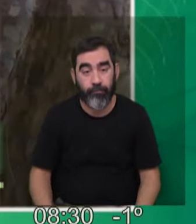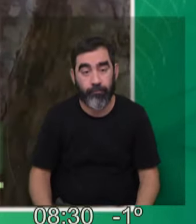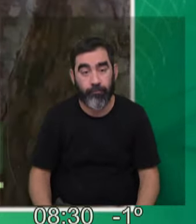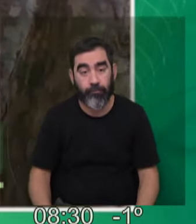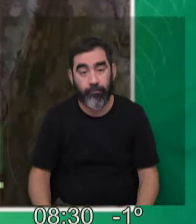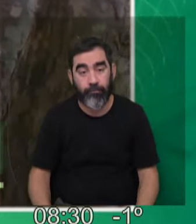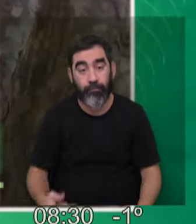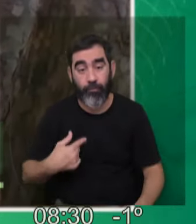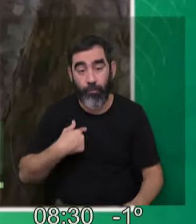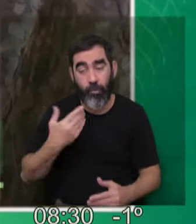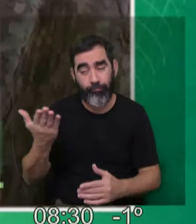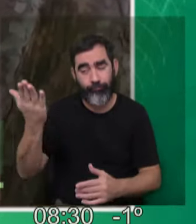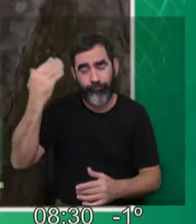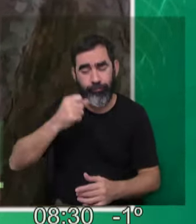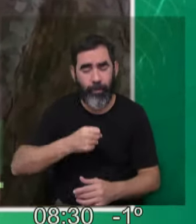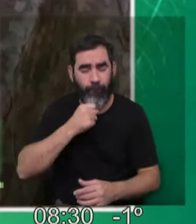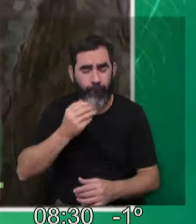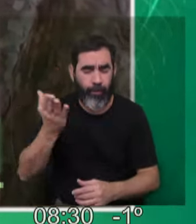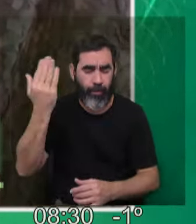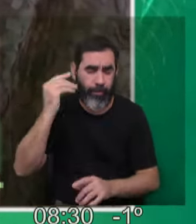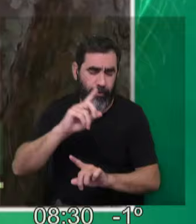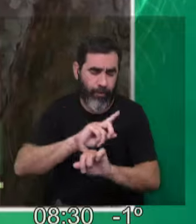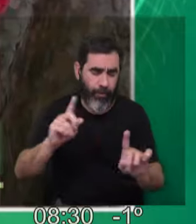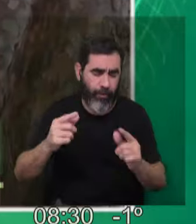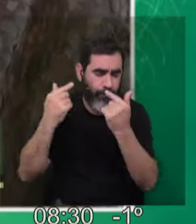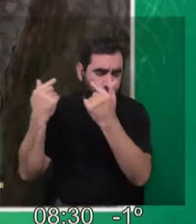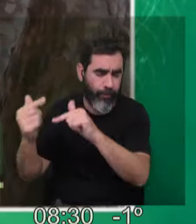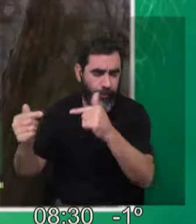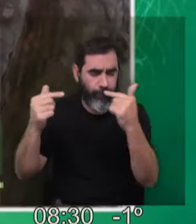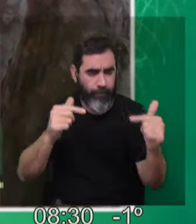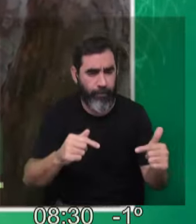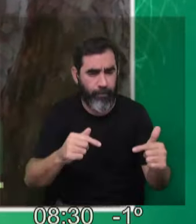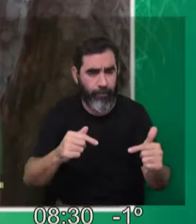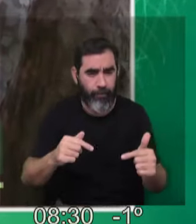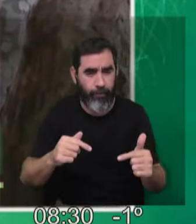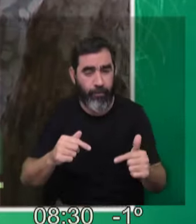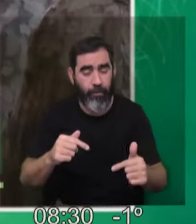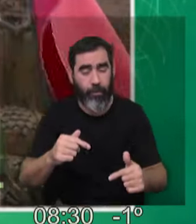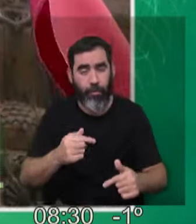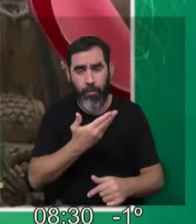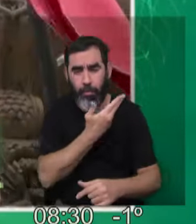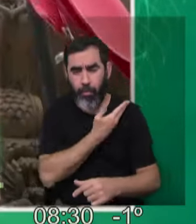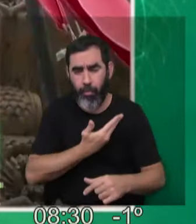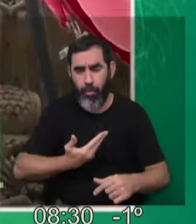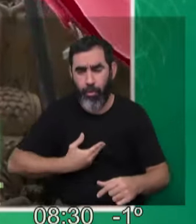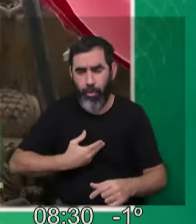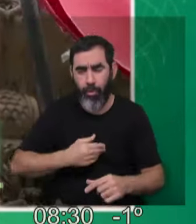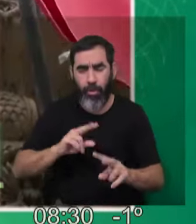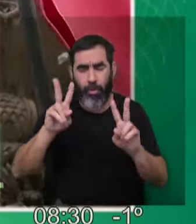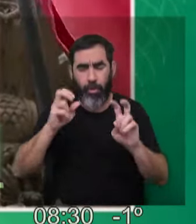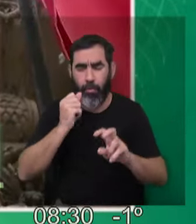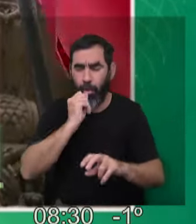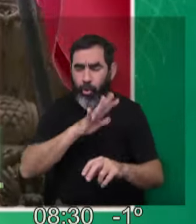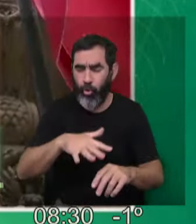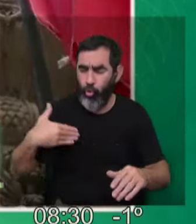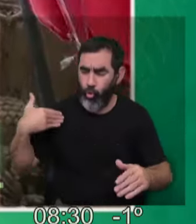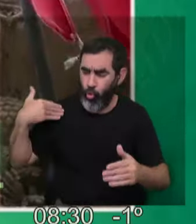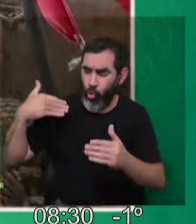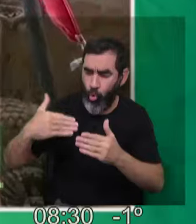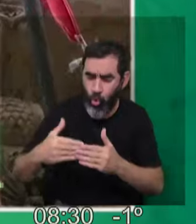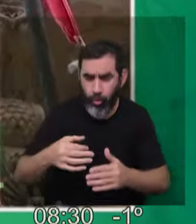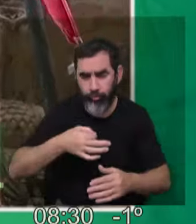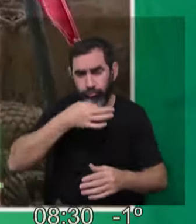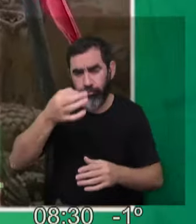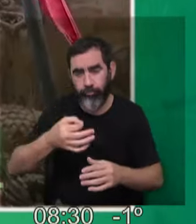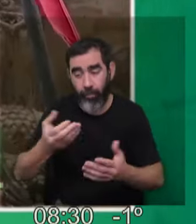son los de mi generación. No, estos presidentes que hablan de historia, que hablan de esto, hablan de lo otro, esto